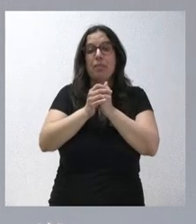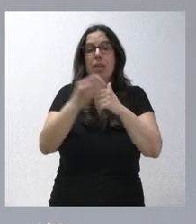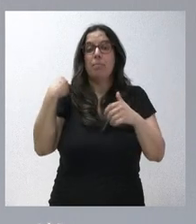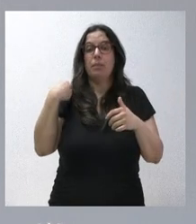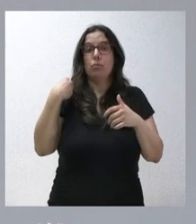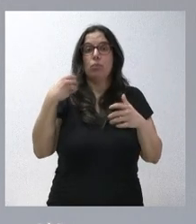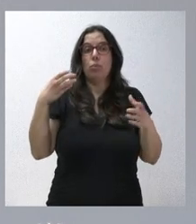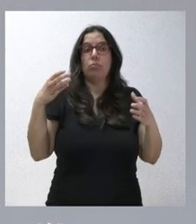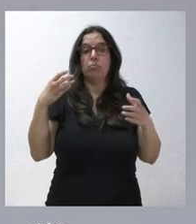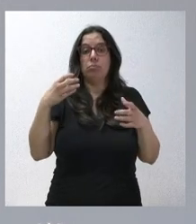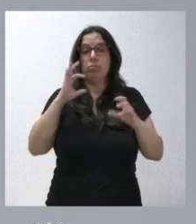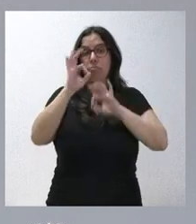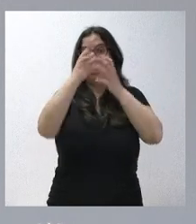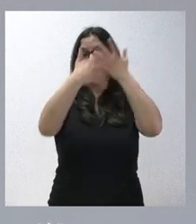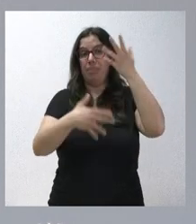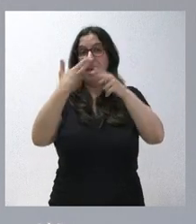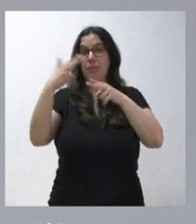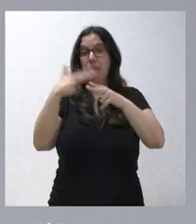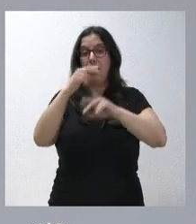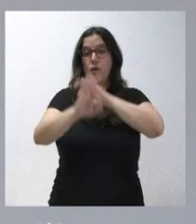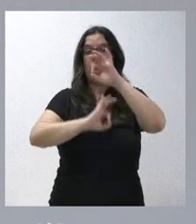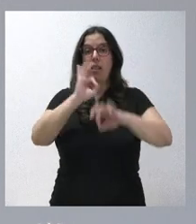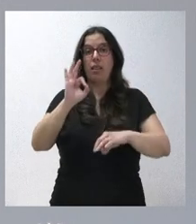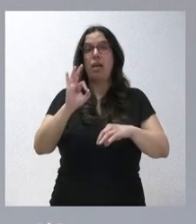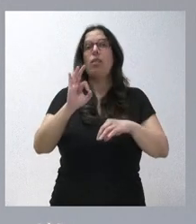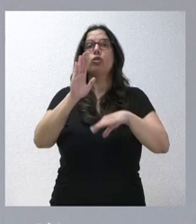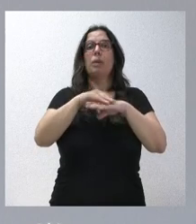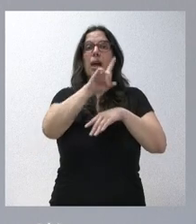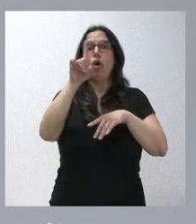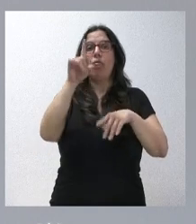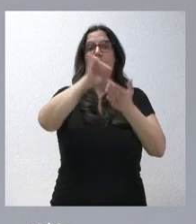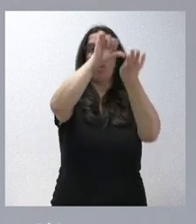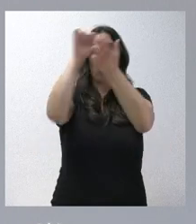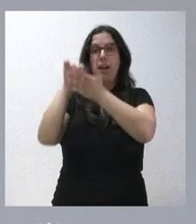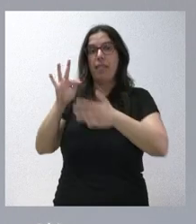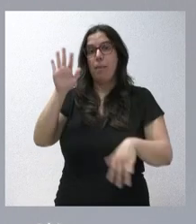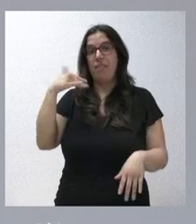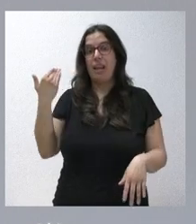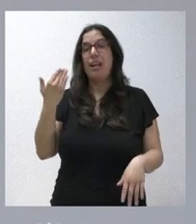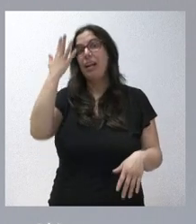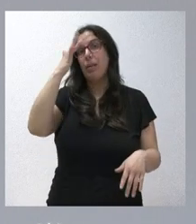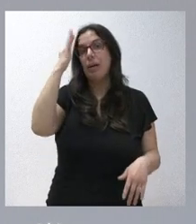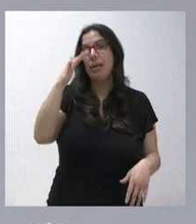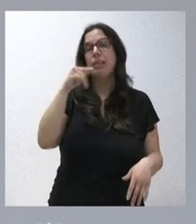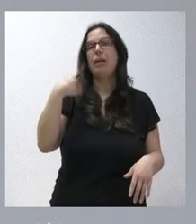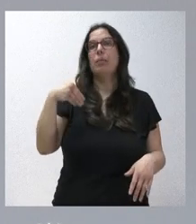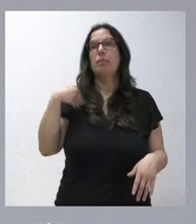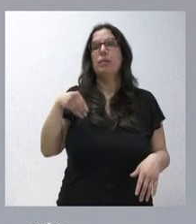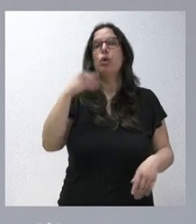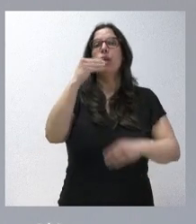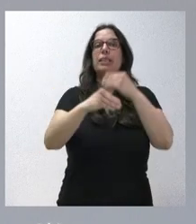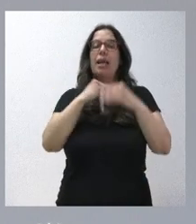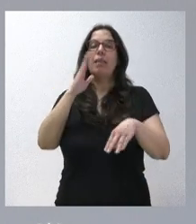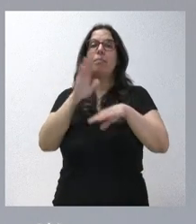de actividades que hemos programado para 11 localidades más villalar de los comuneros se hubiera hecho en la programación para